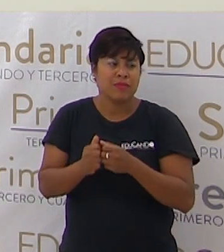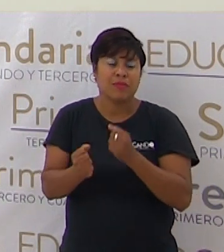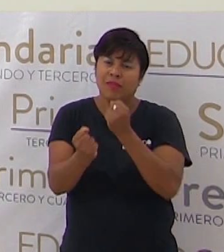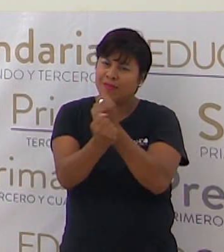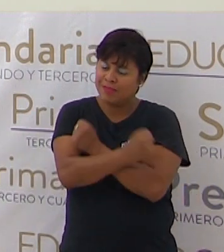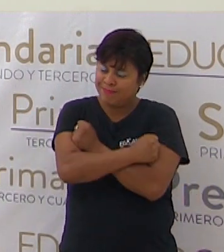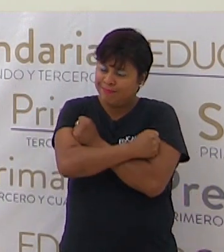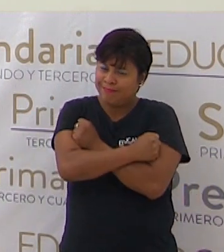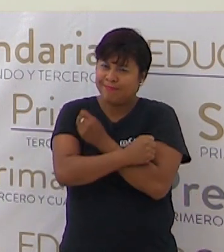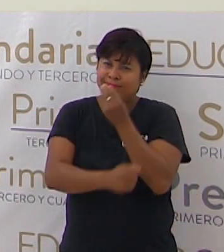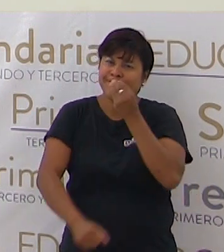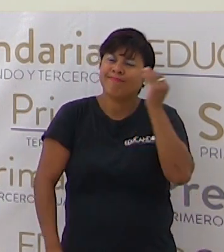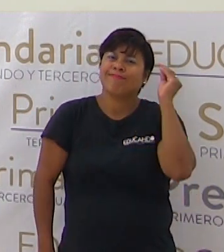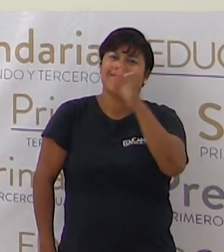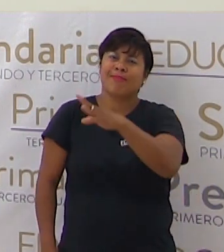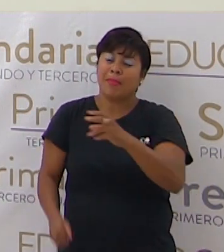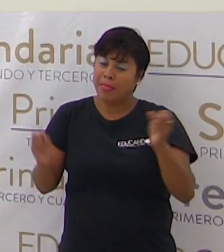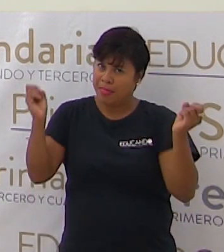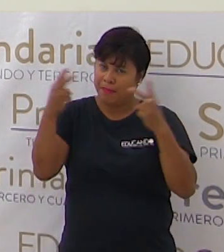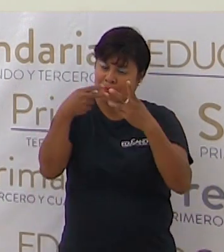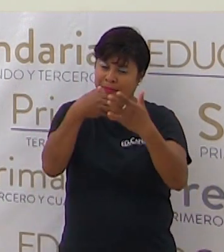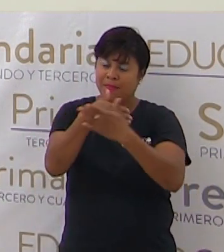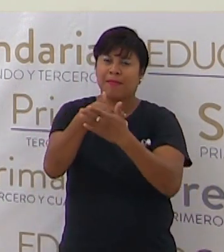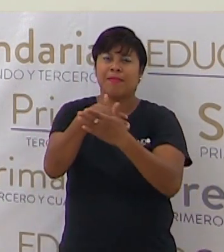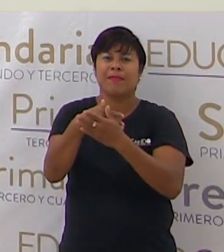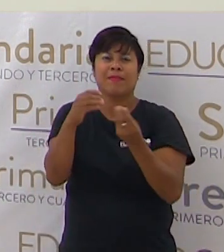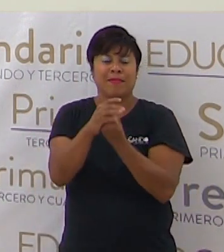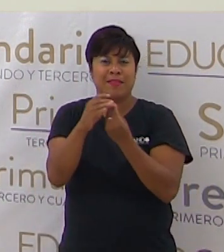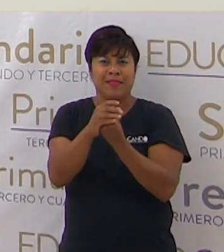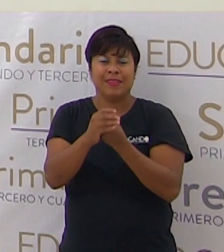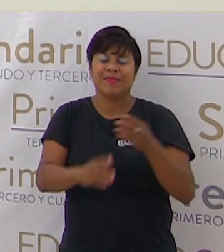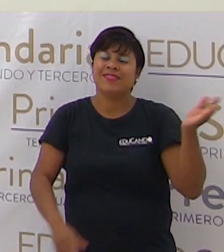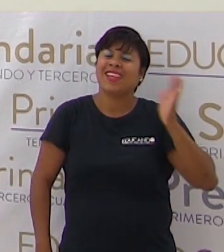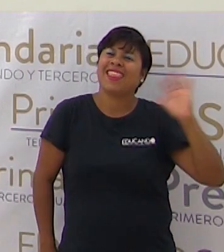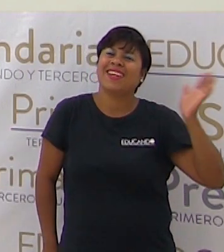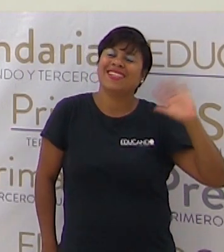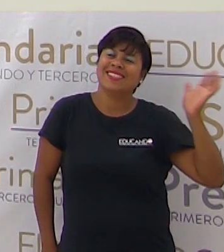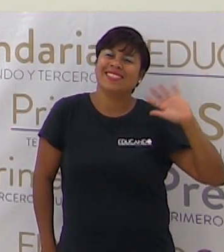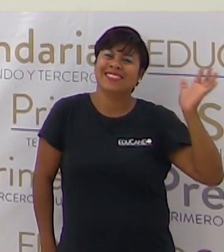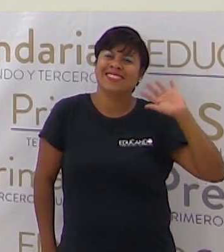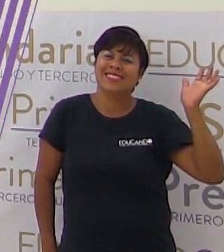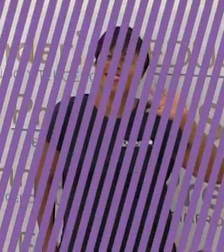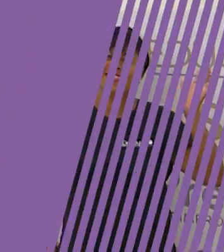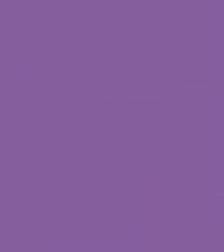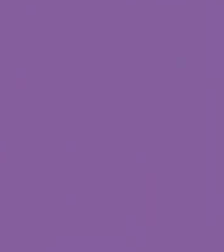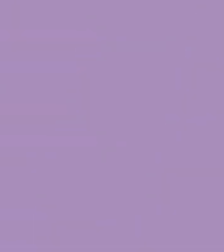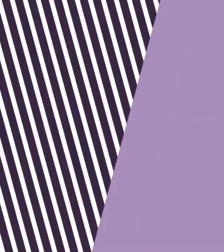fuertísimo abrazo, un grandísimo beso. Y nos vemos en la próxima sesión. Adiós.